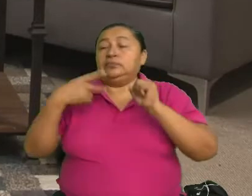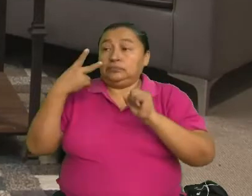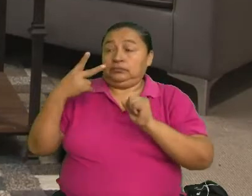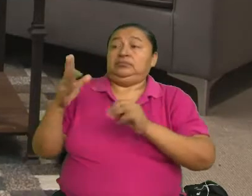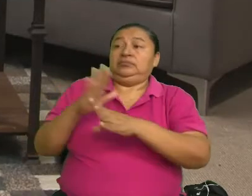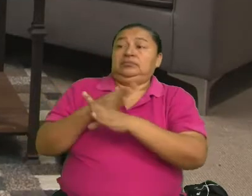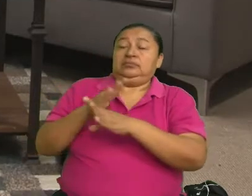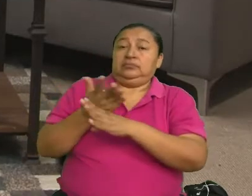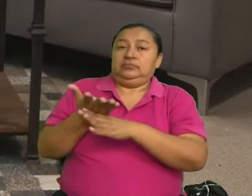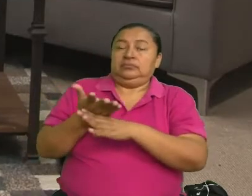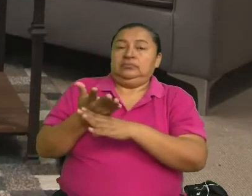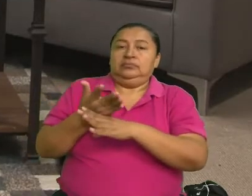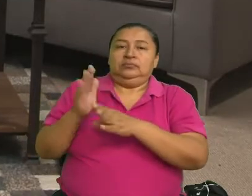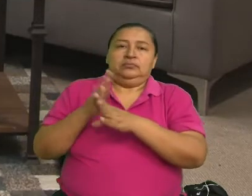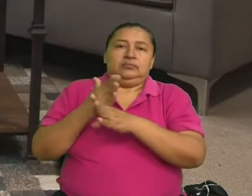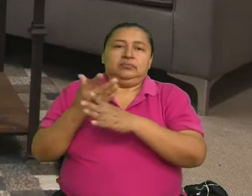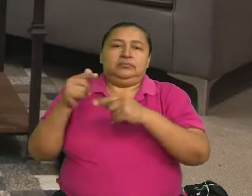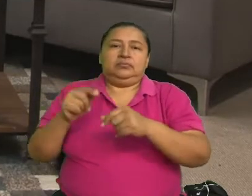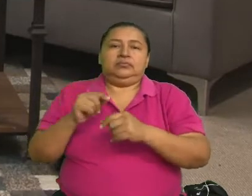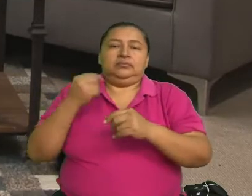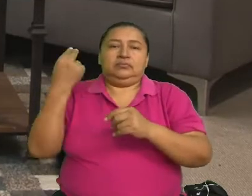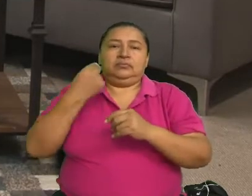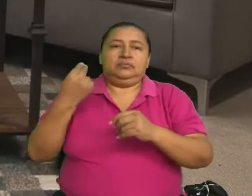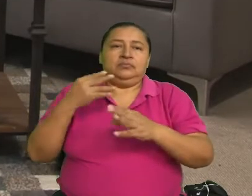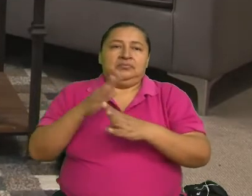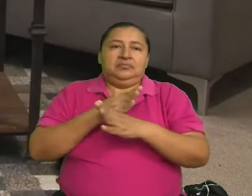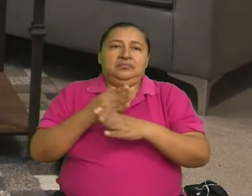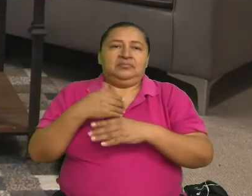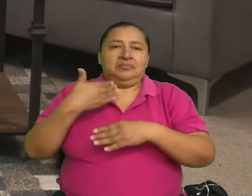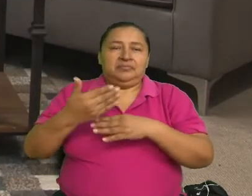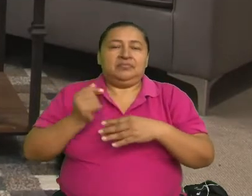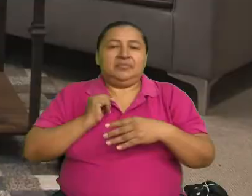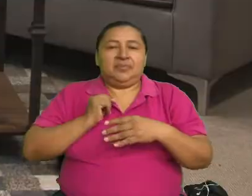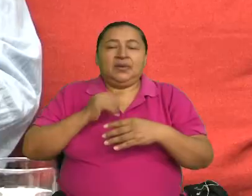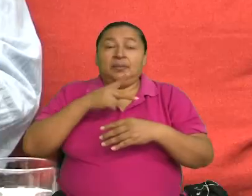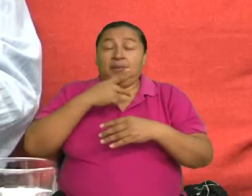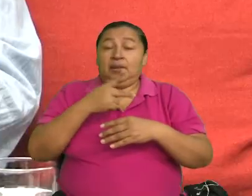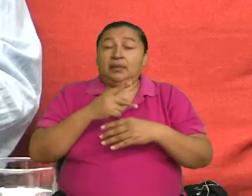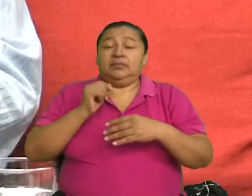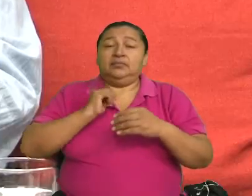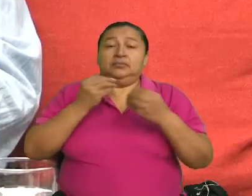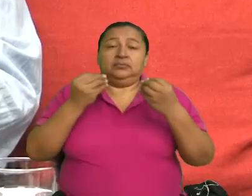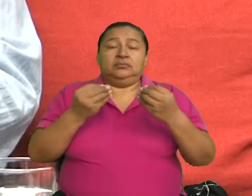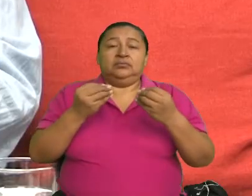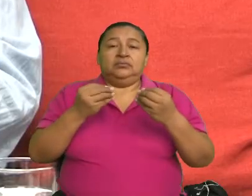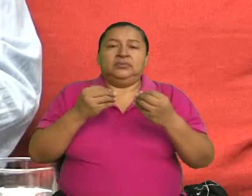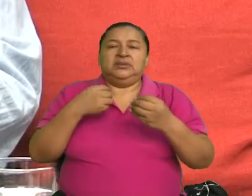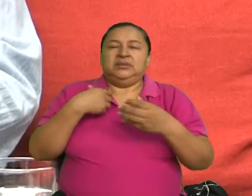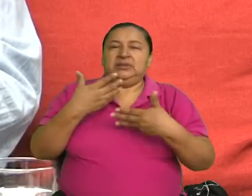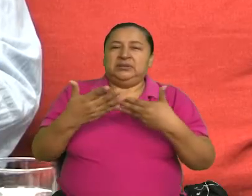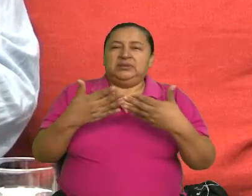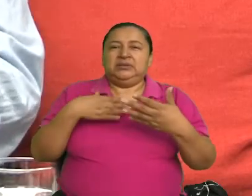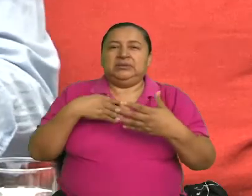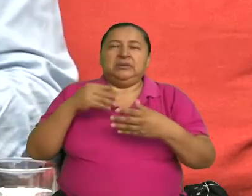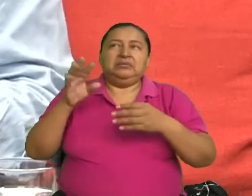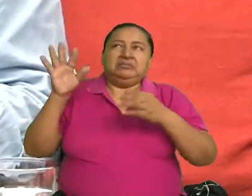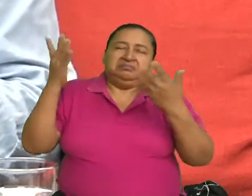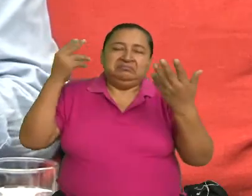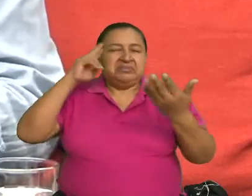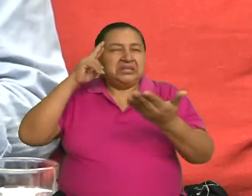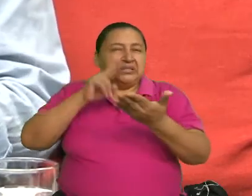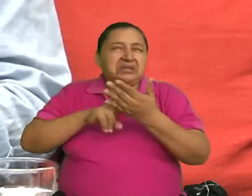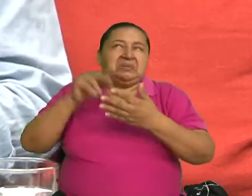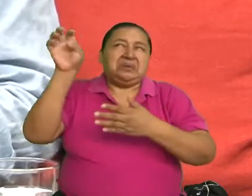realmente bastante, usted ha utilizado una palabra en otras ocasiones, bastante con vientos europeos,